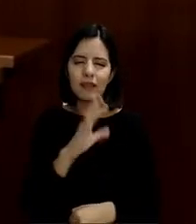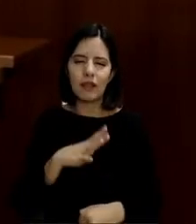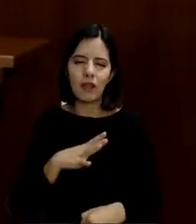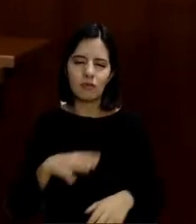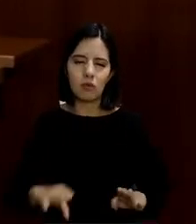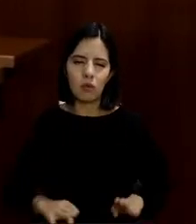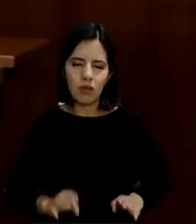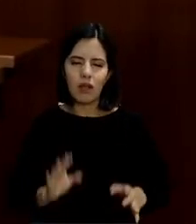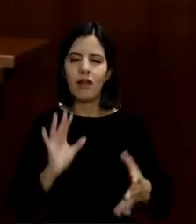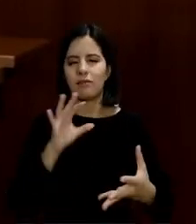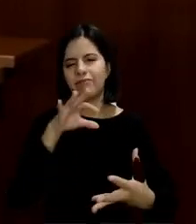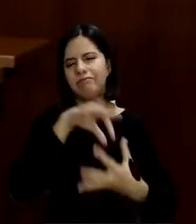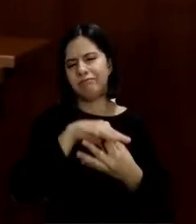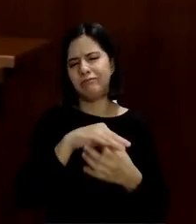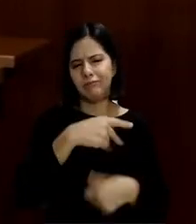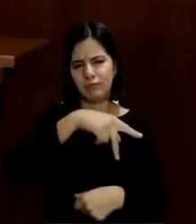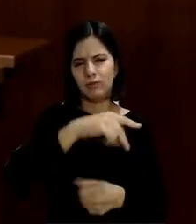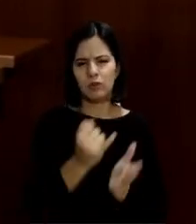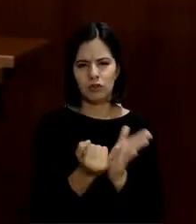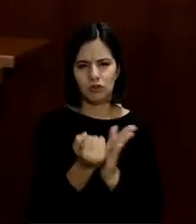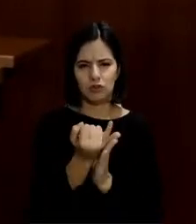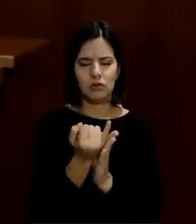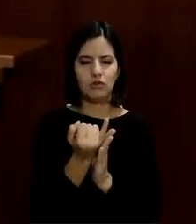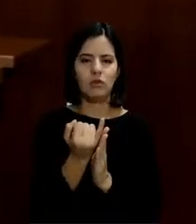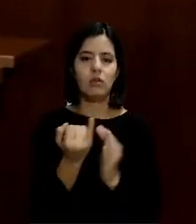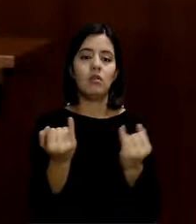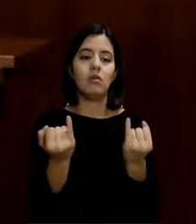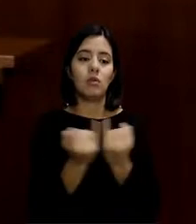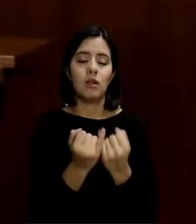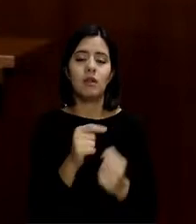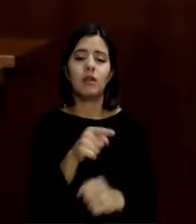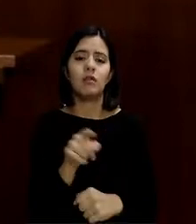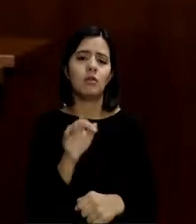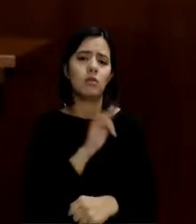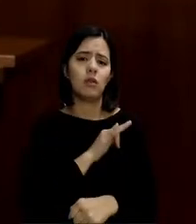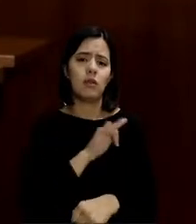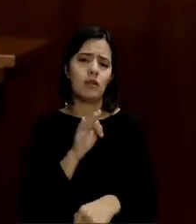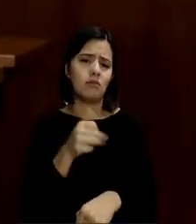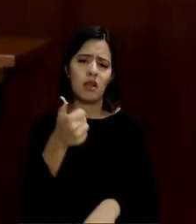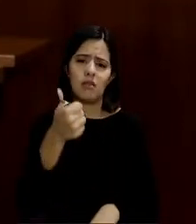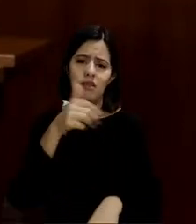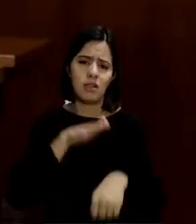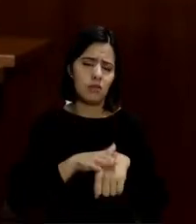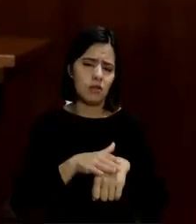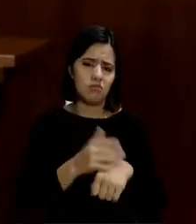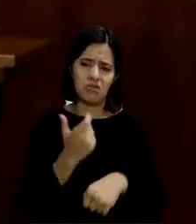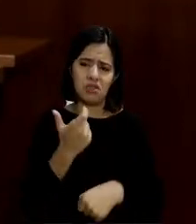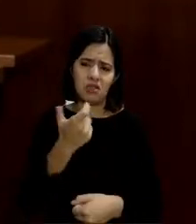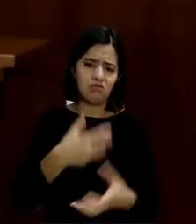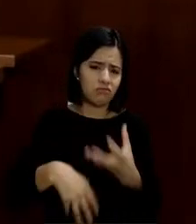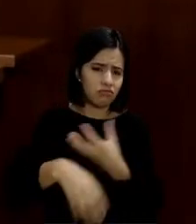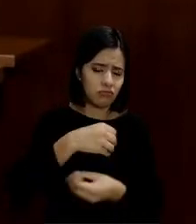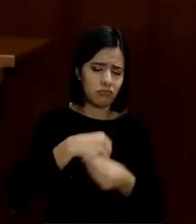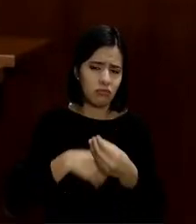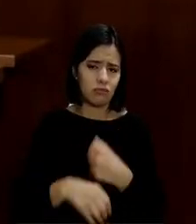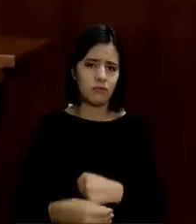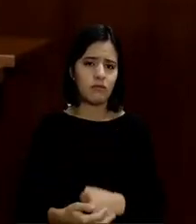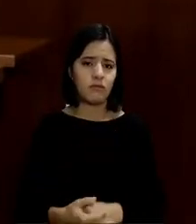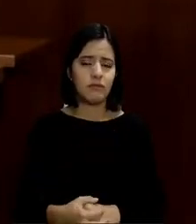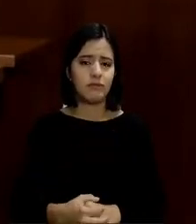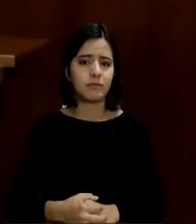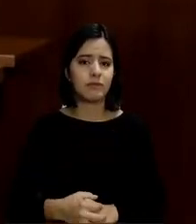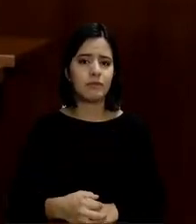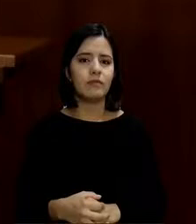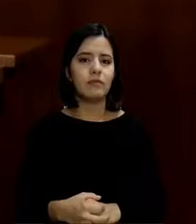municipio, así como su paridad, su capacidad administrativa y financiera. En